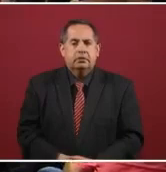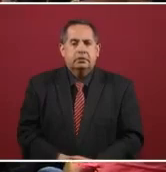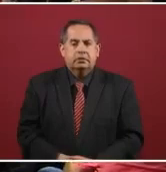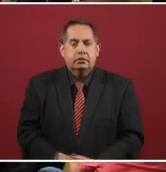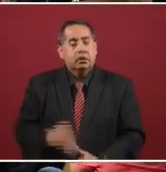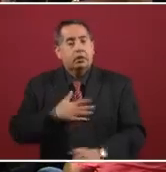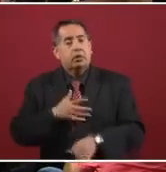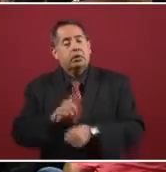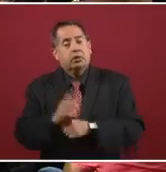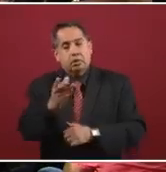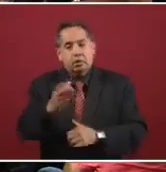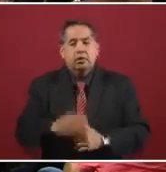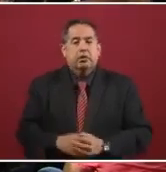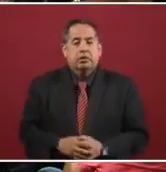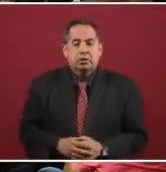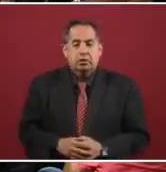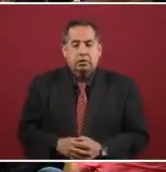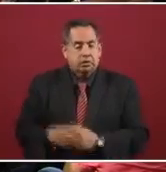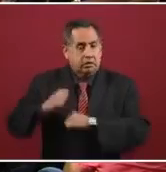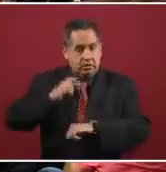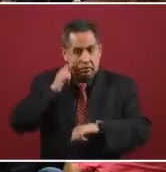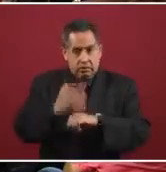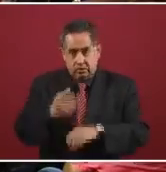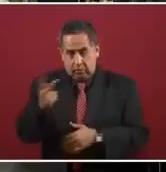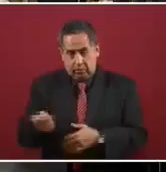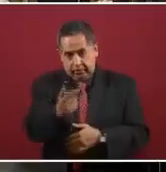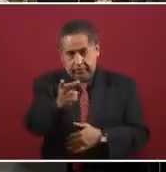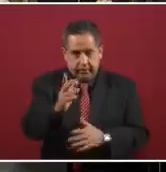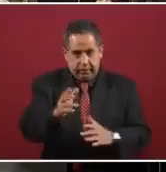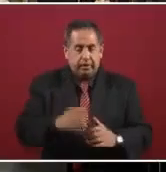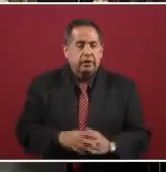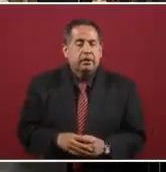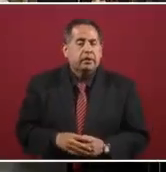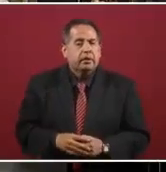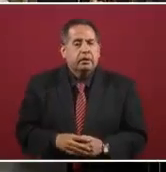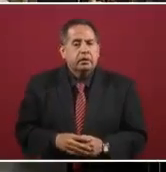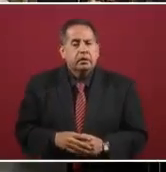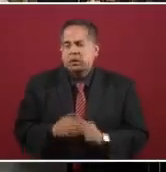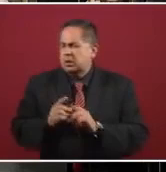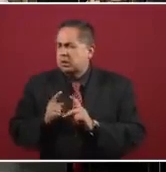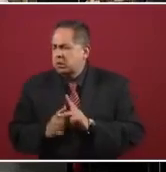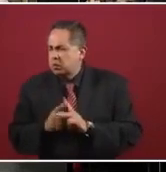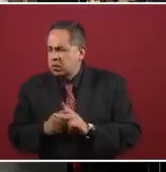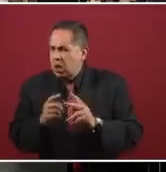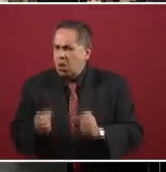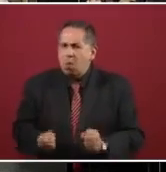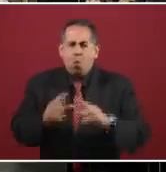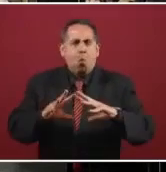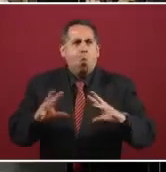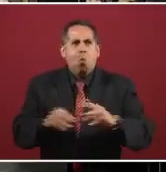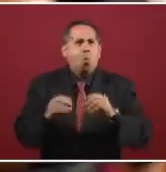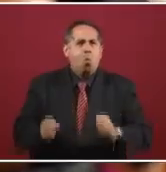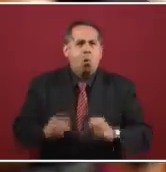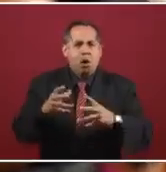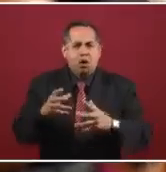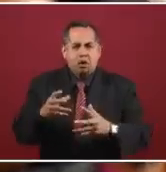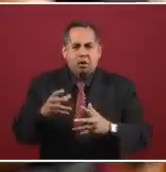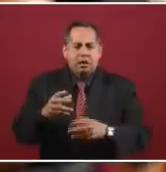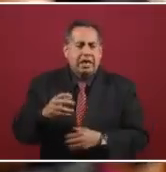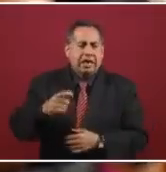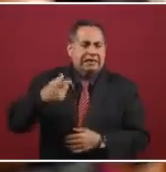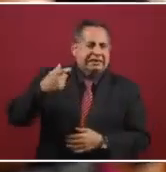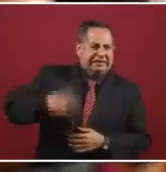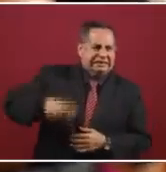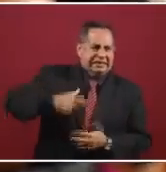Buenos días. Canciller, preguntarle por un lado si se tiene un cálculo yo de cuánto es la fortuna del Chapo